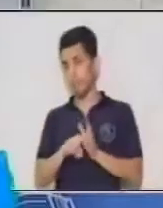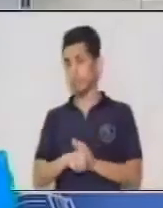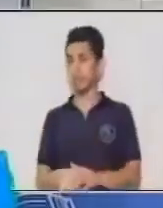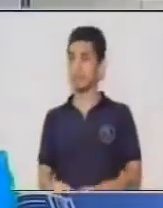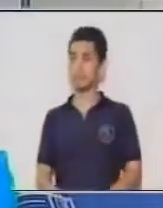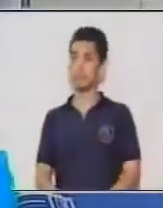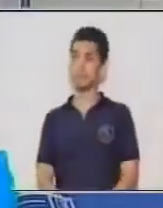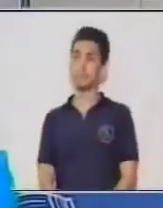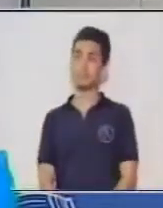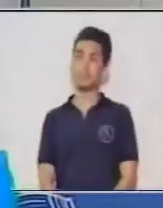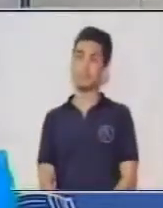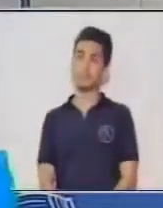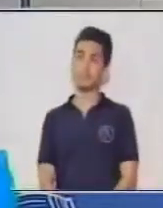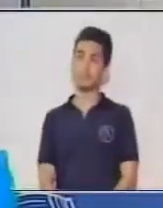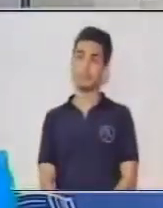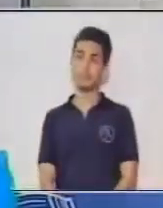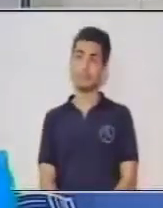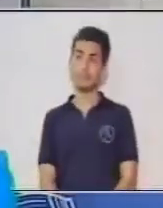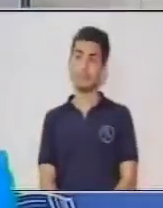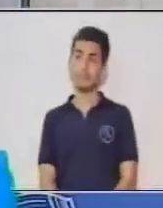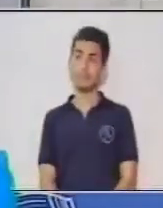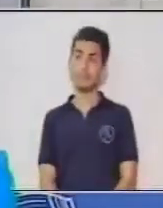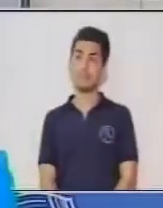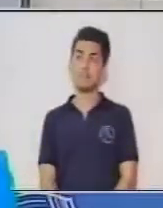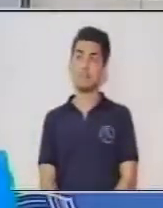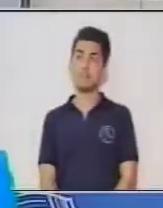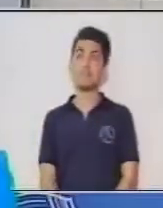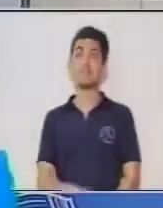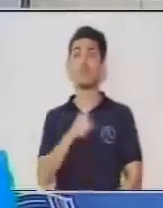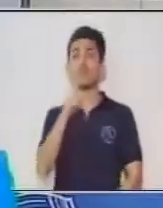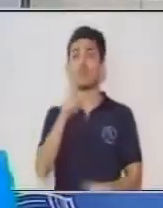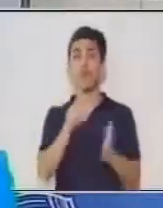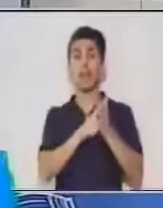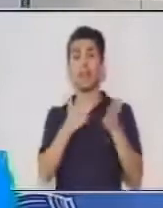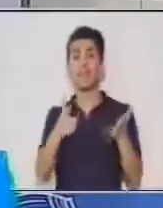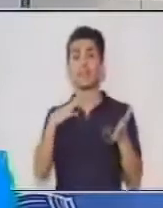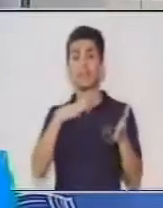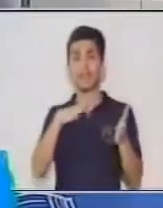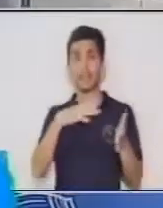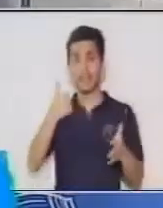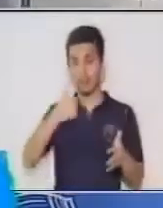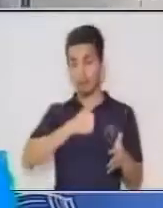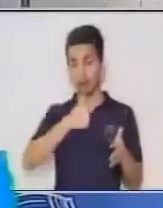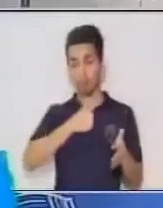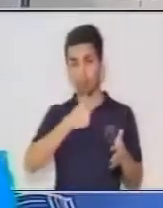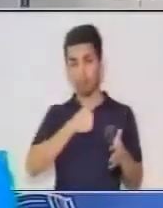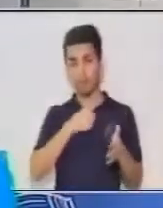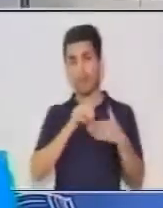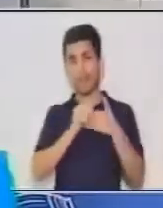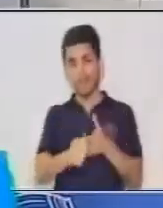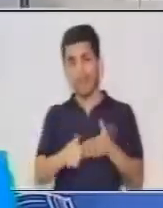tipo de ejemplo. Y en tu guía de autoaprendizaje tienes este concepto para